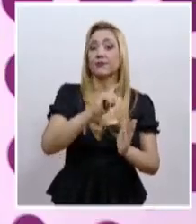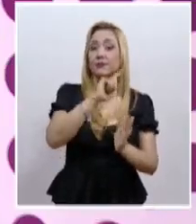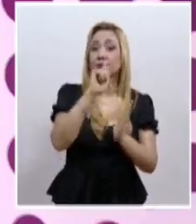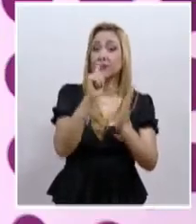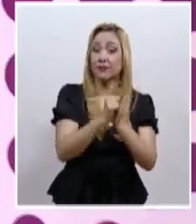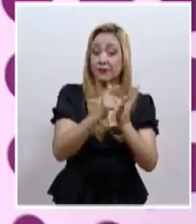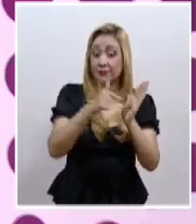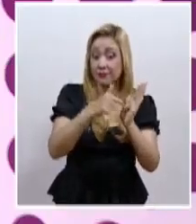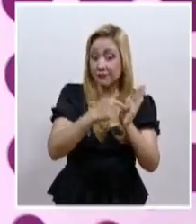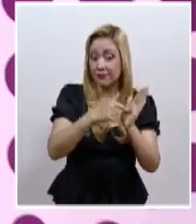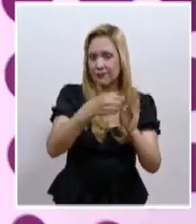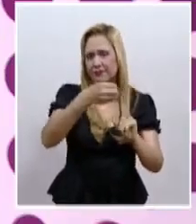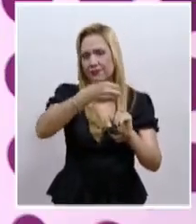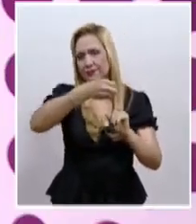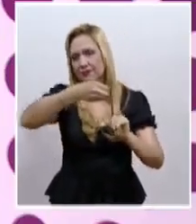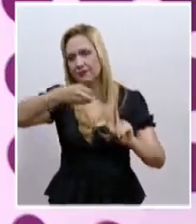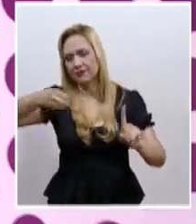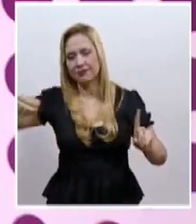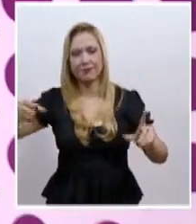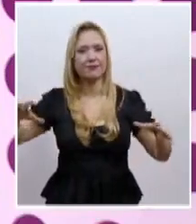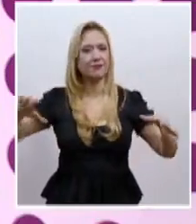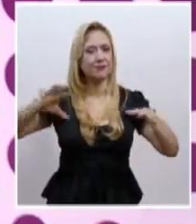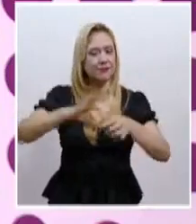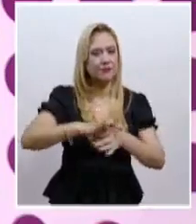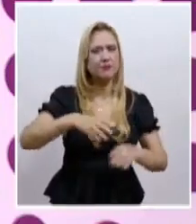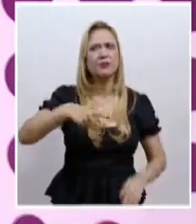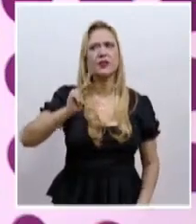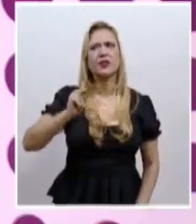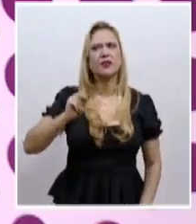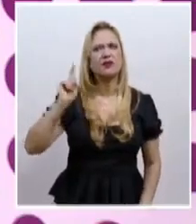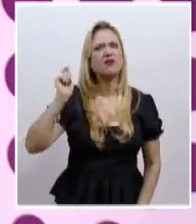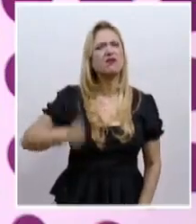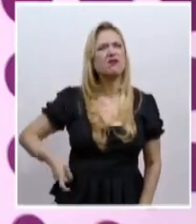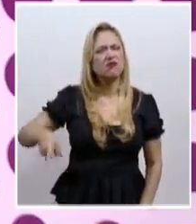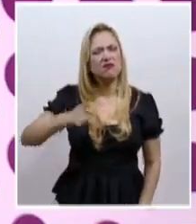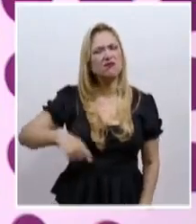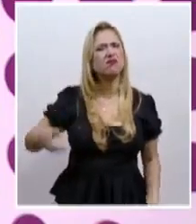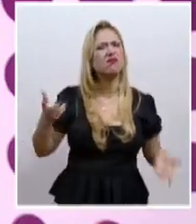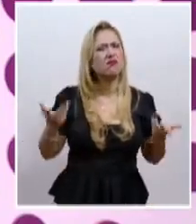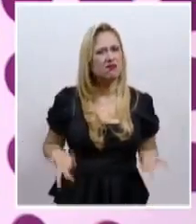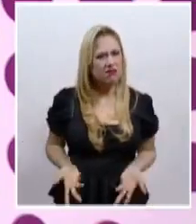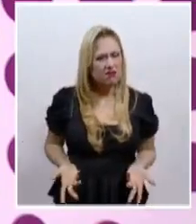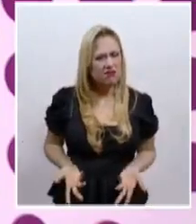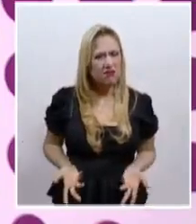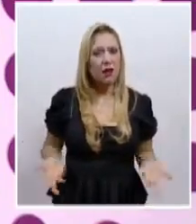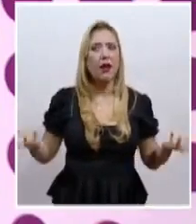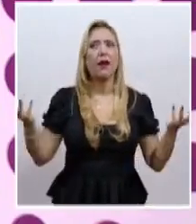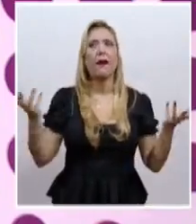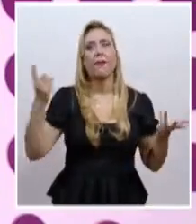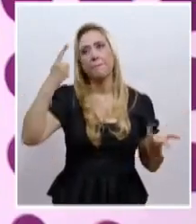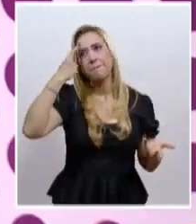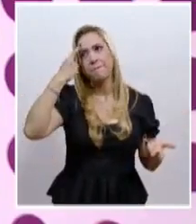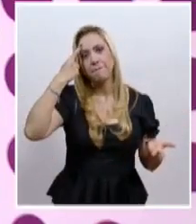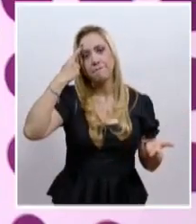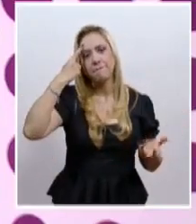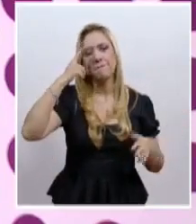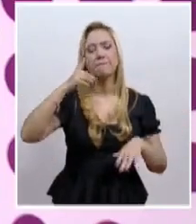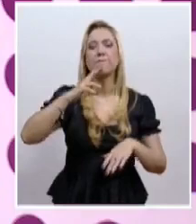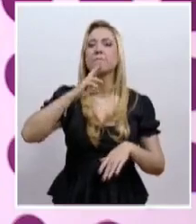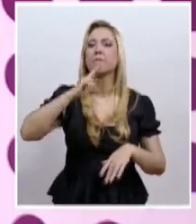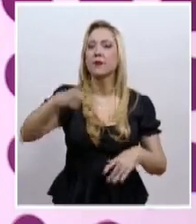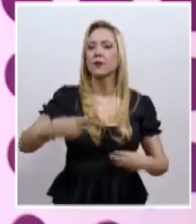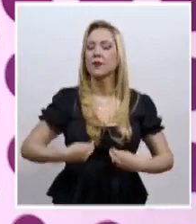el que regula estas relaciones. Pero ¿qué es lo que estamos buscando cada quien? Pues crear valor, tener un mayor